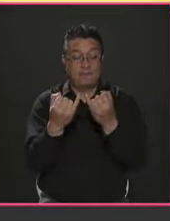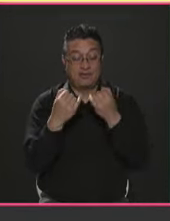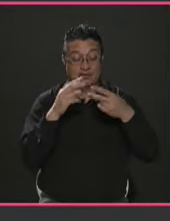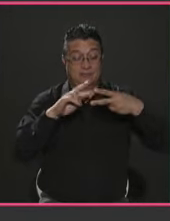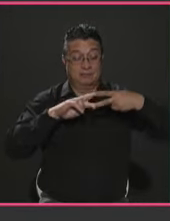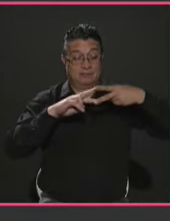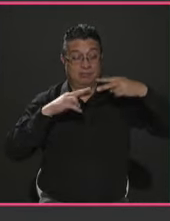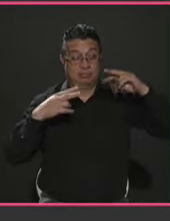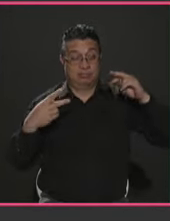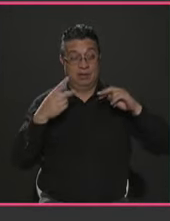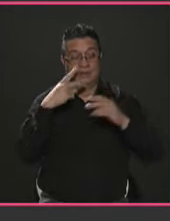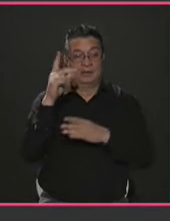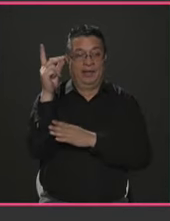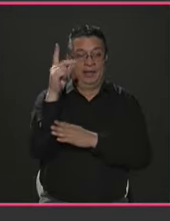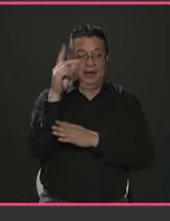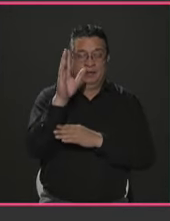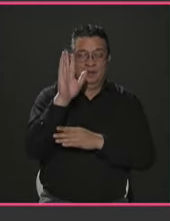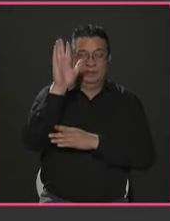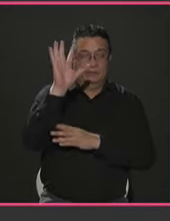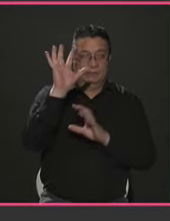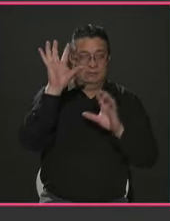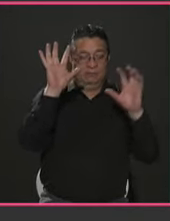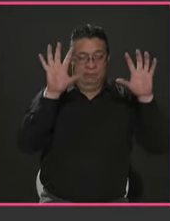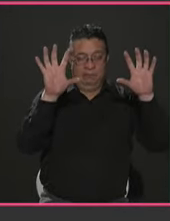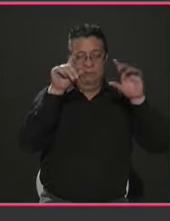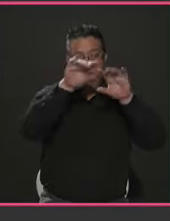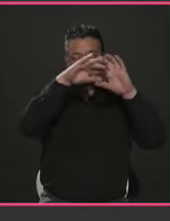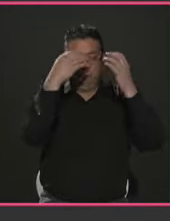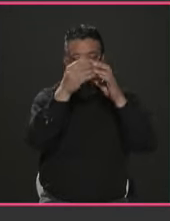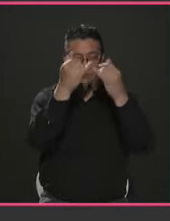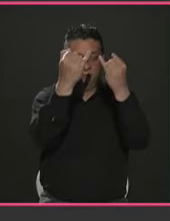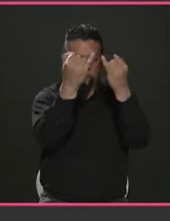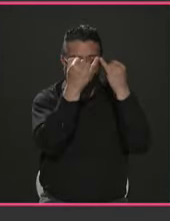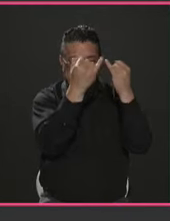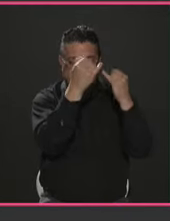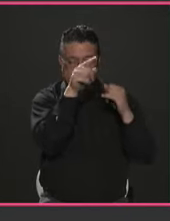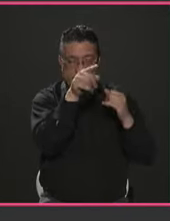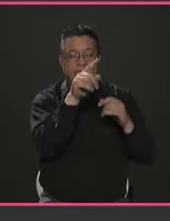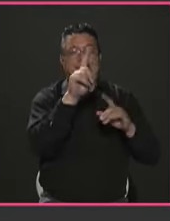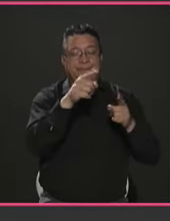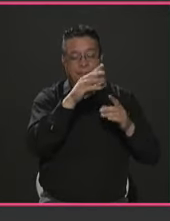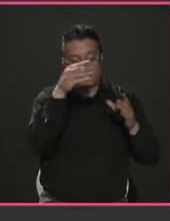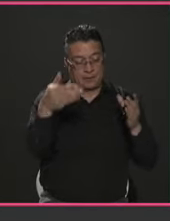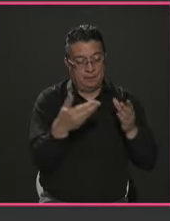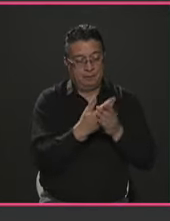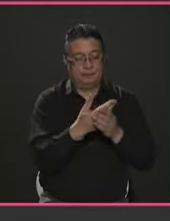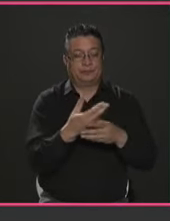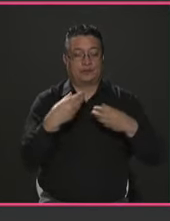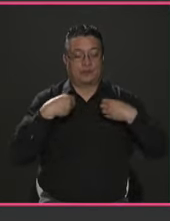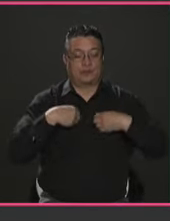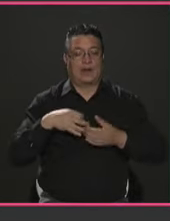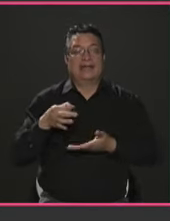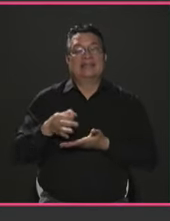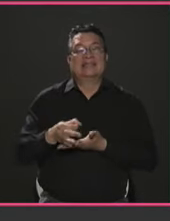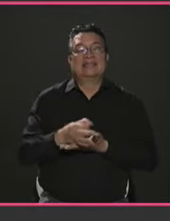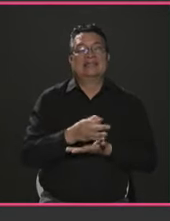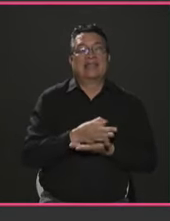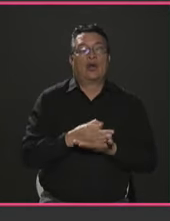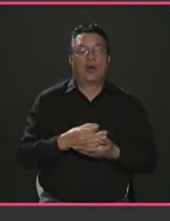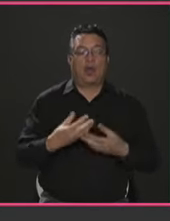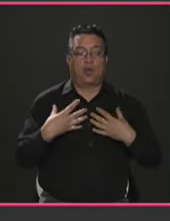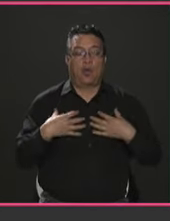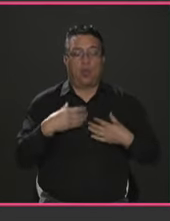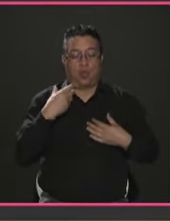virus que se ve aquí a la derecha y toda esta información genética se tiene que Ingresar a las células de tu cuerpo y reprograma